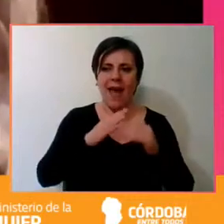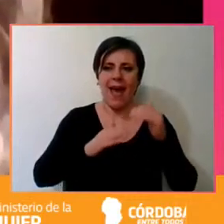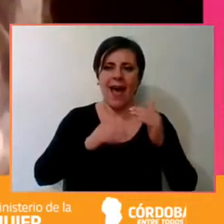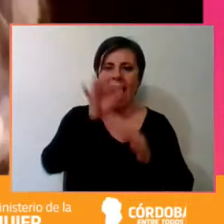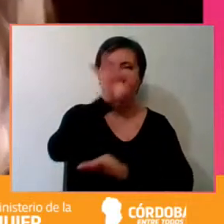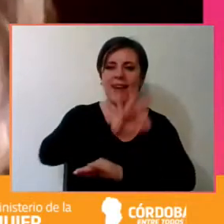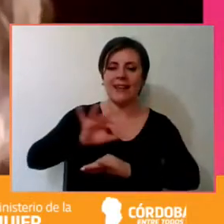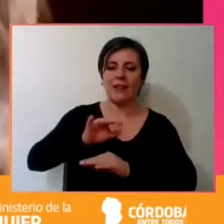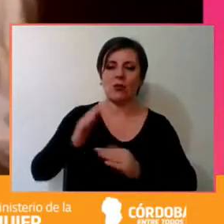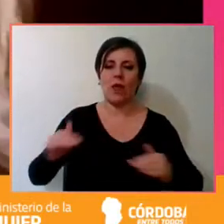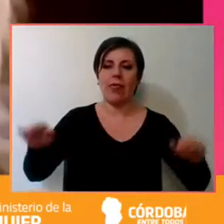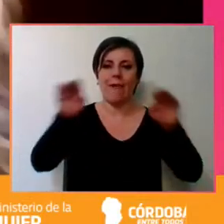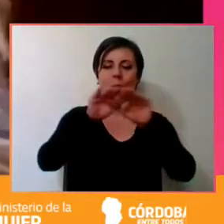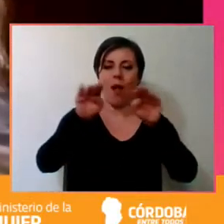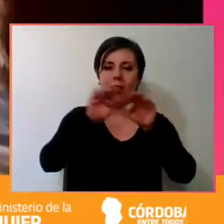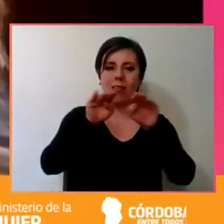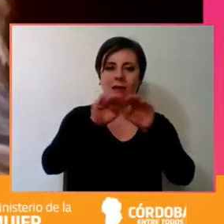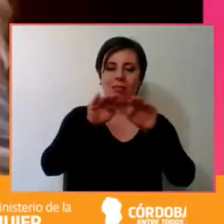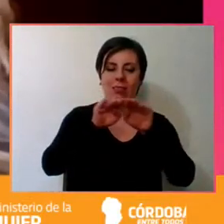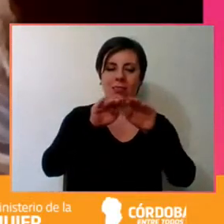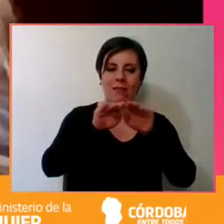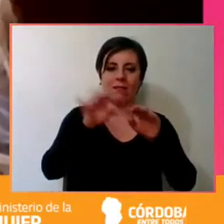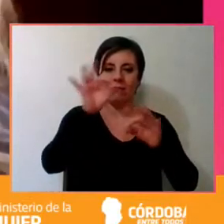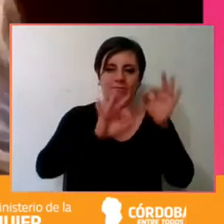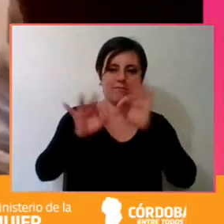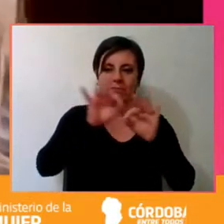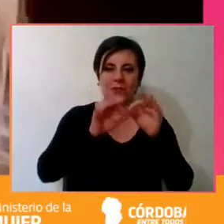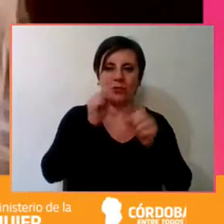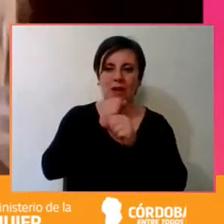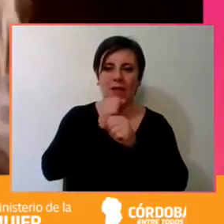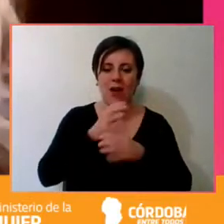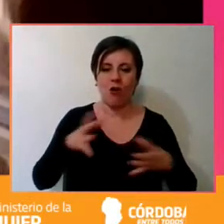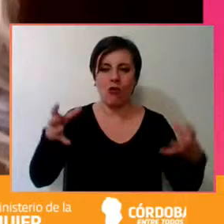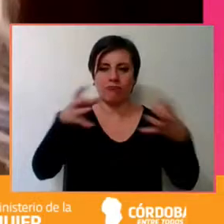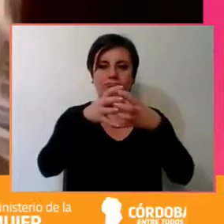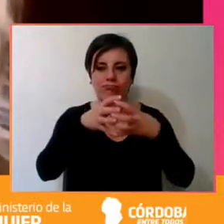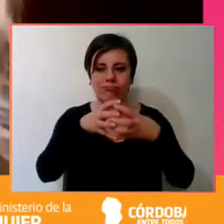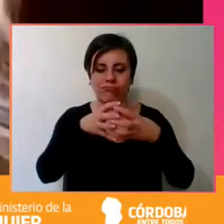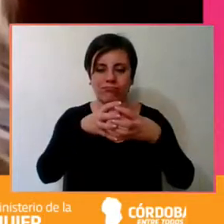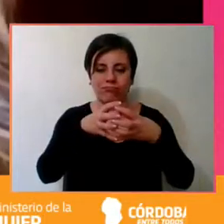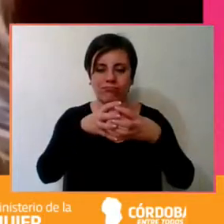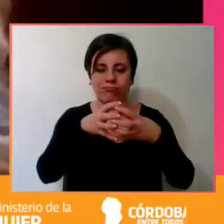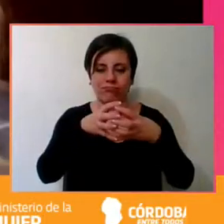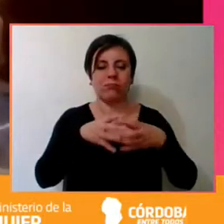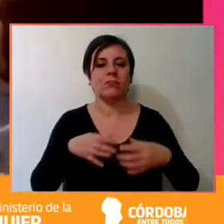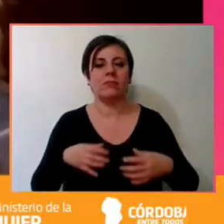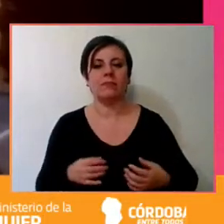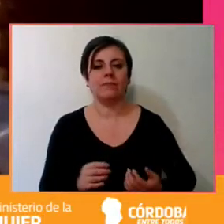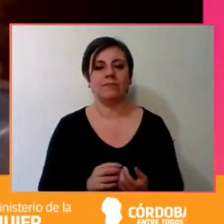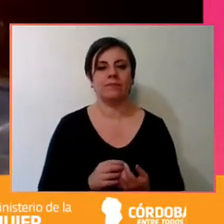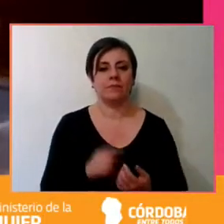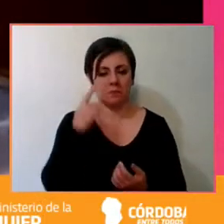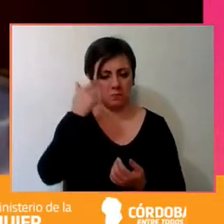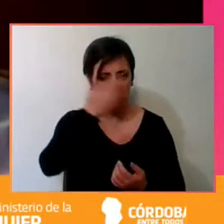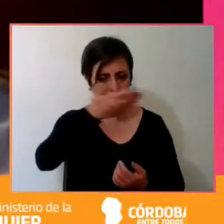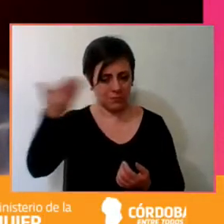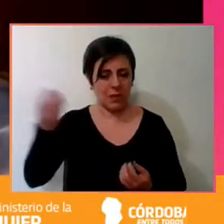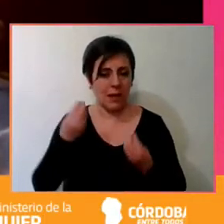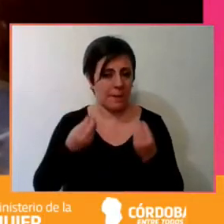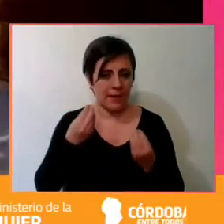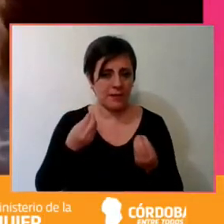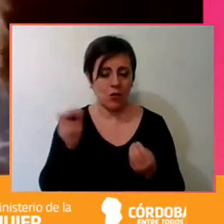diseñada para una lógica de trabajo colectivo, de sinergias, de estar evidenciando lo que pasa con